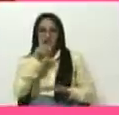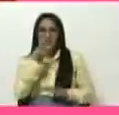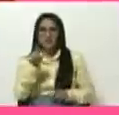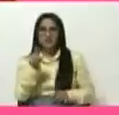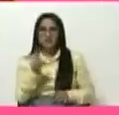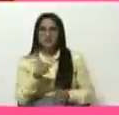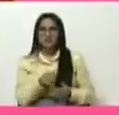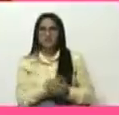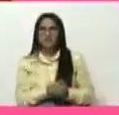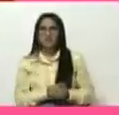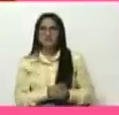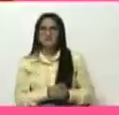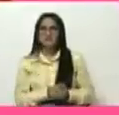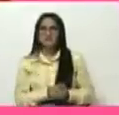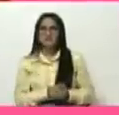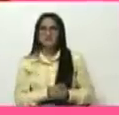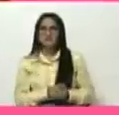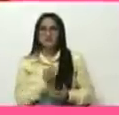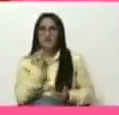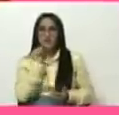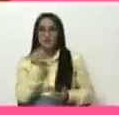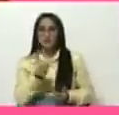cariña?